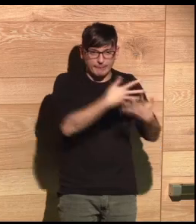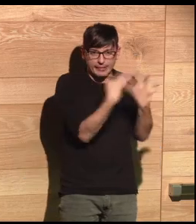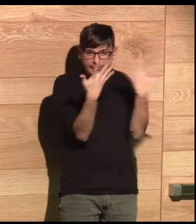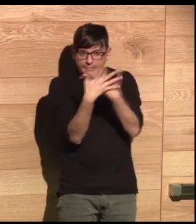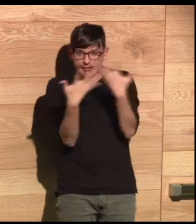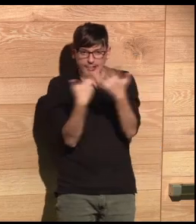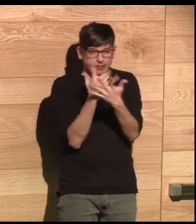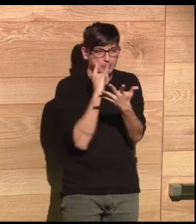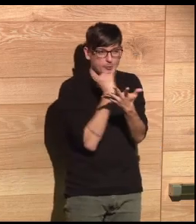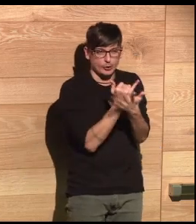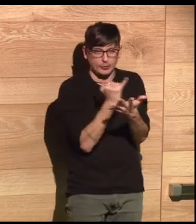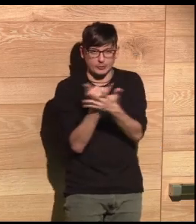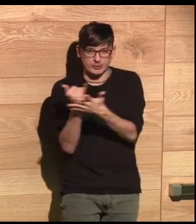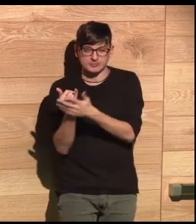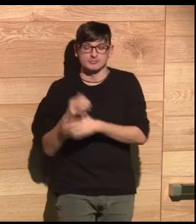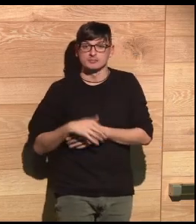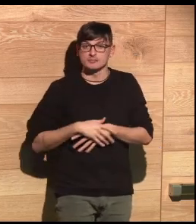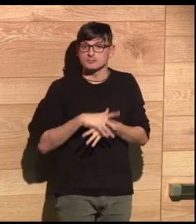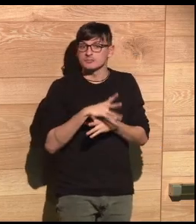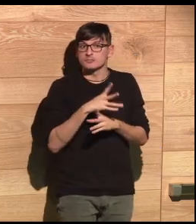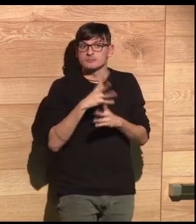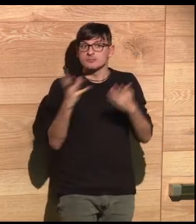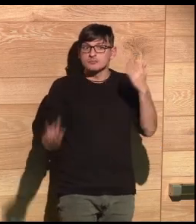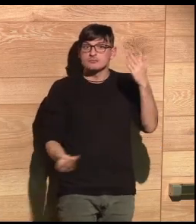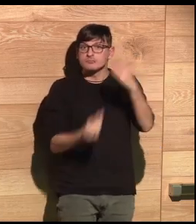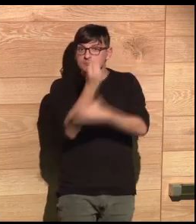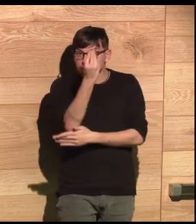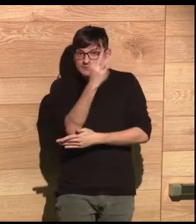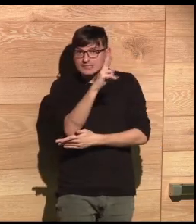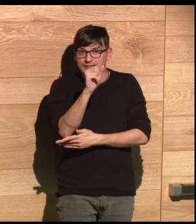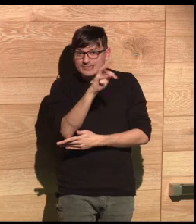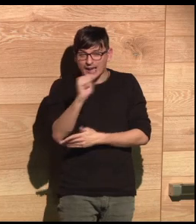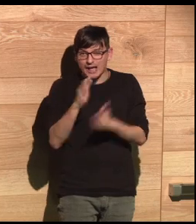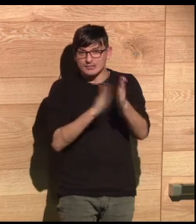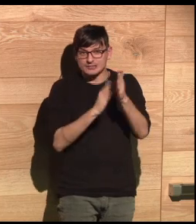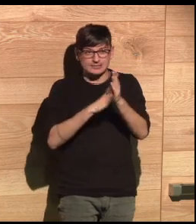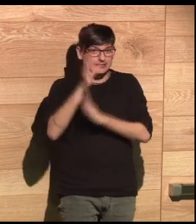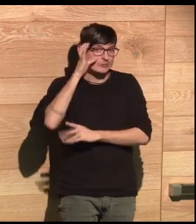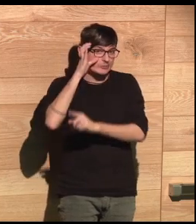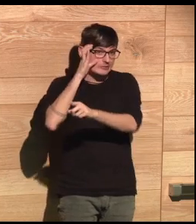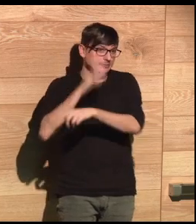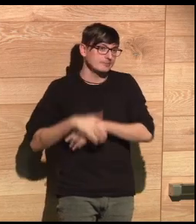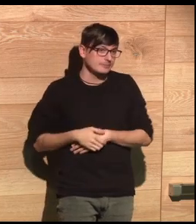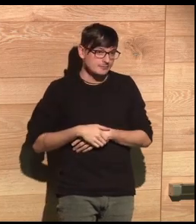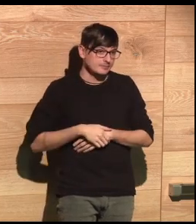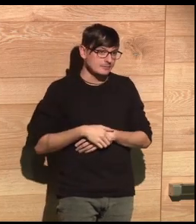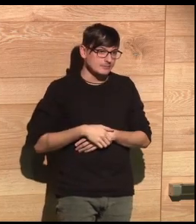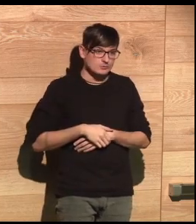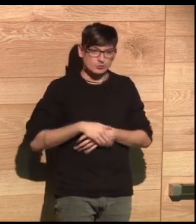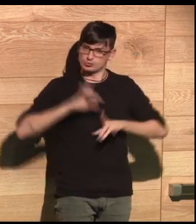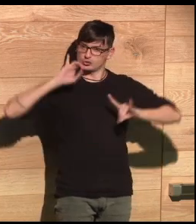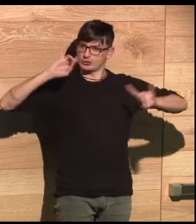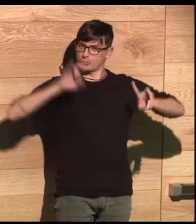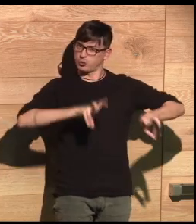probar y experimentar. Y el resultado fue... ¡tra, tra! Escúchalo, ya verás. Era un sonido